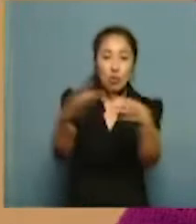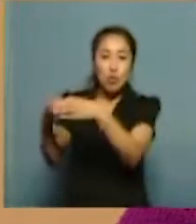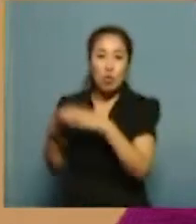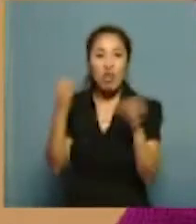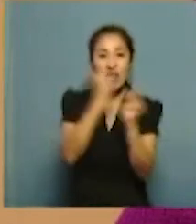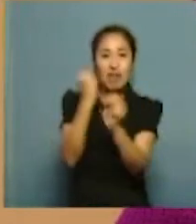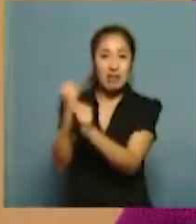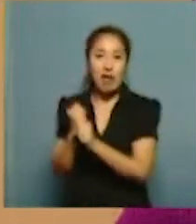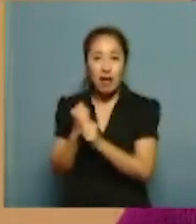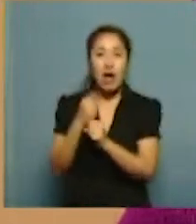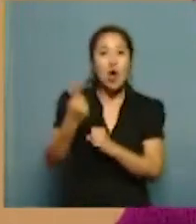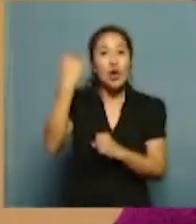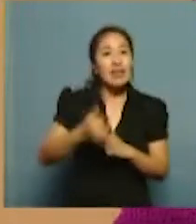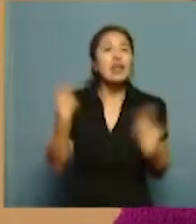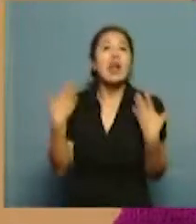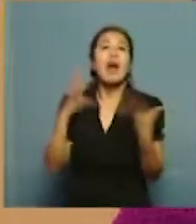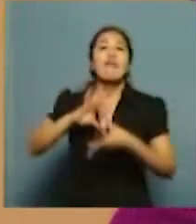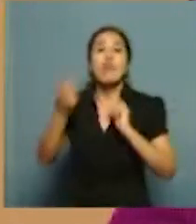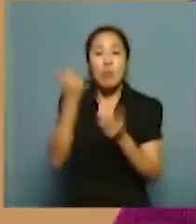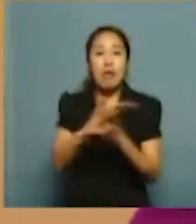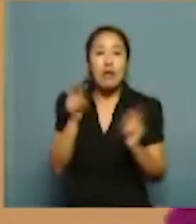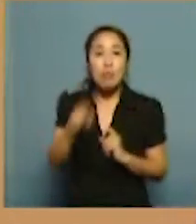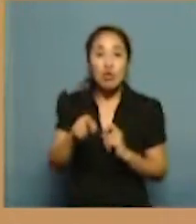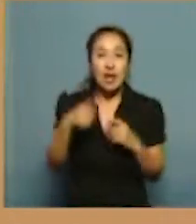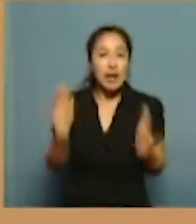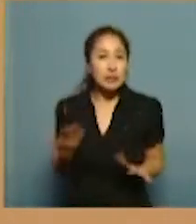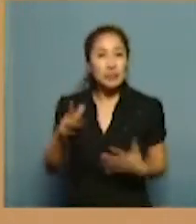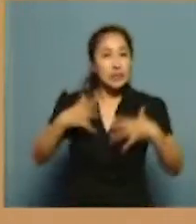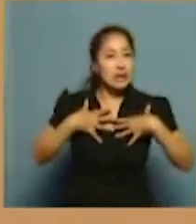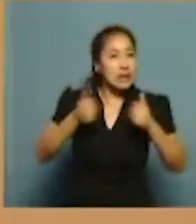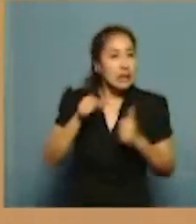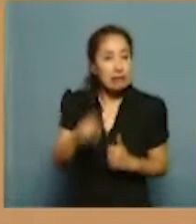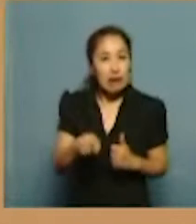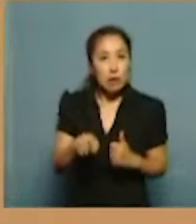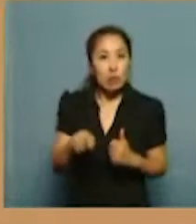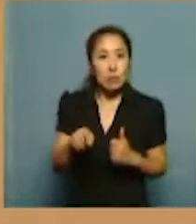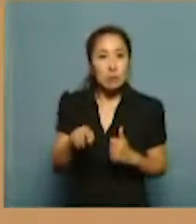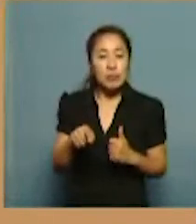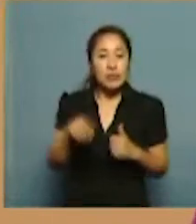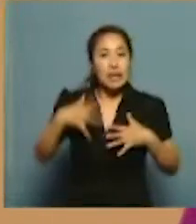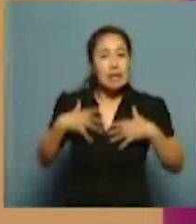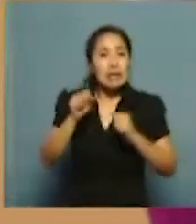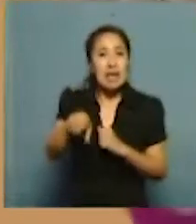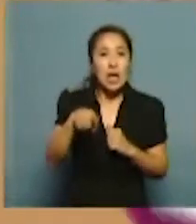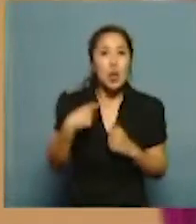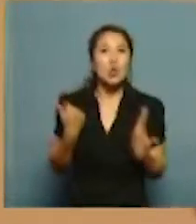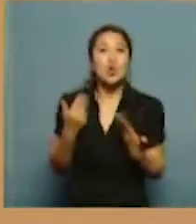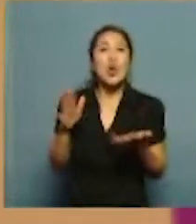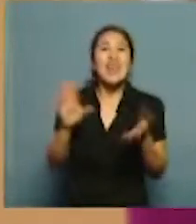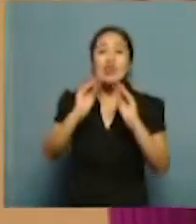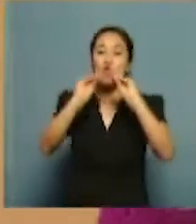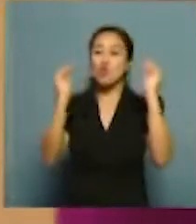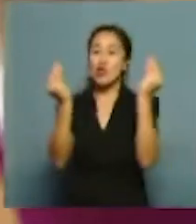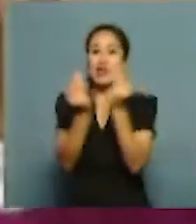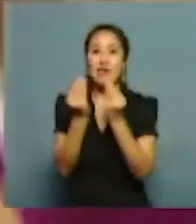trabajo que tienen la oportunidad de estar en el área porque es la luz es la salud es una resultante